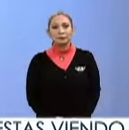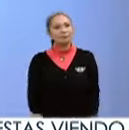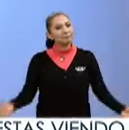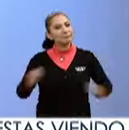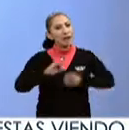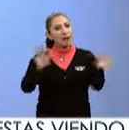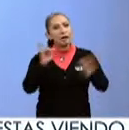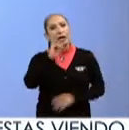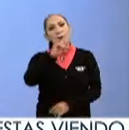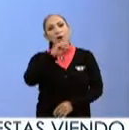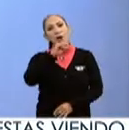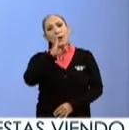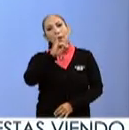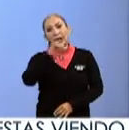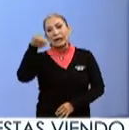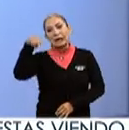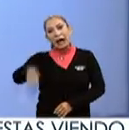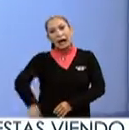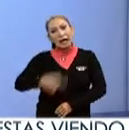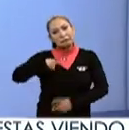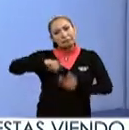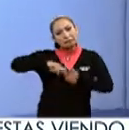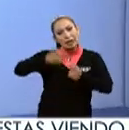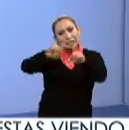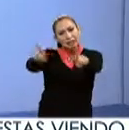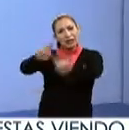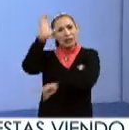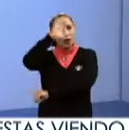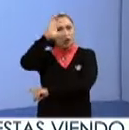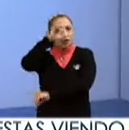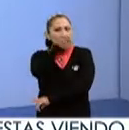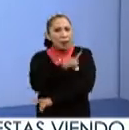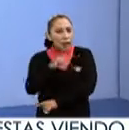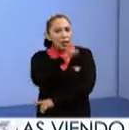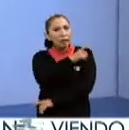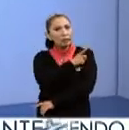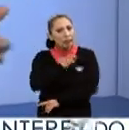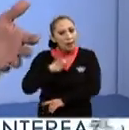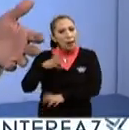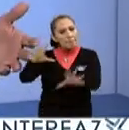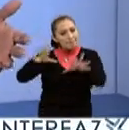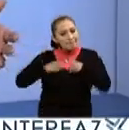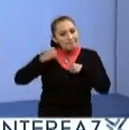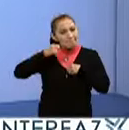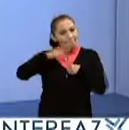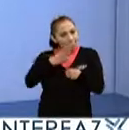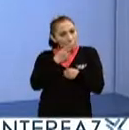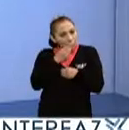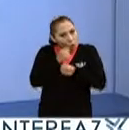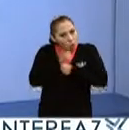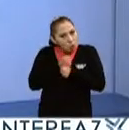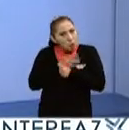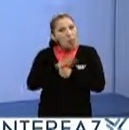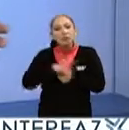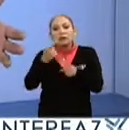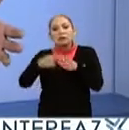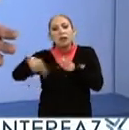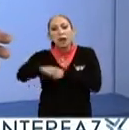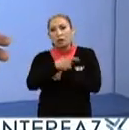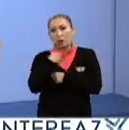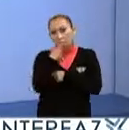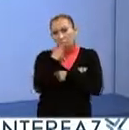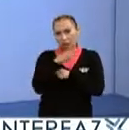Así es, Iberoamérica es cuna de una gran variedad de culturas y lenguas que deben ser asumidas como propias por quienes no